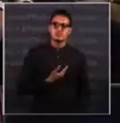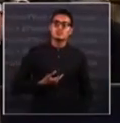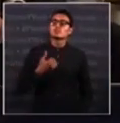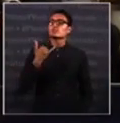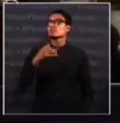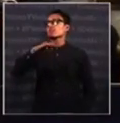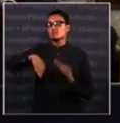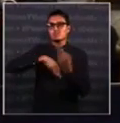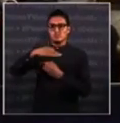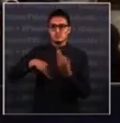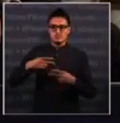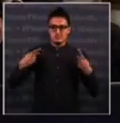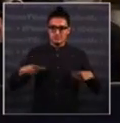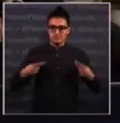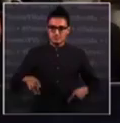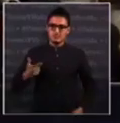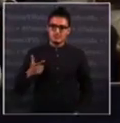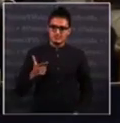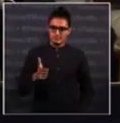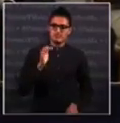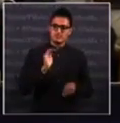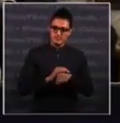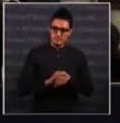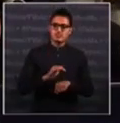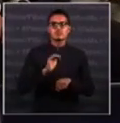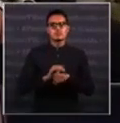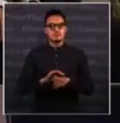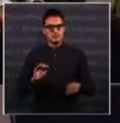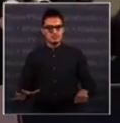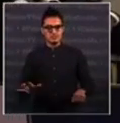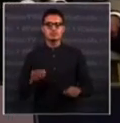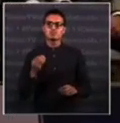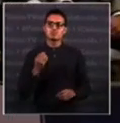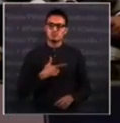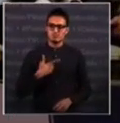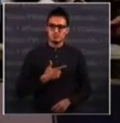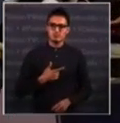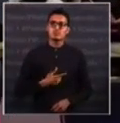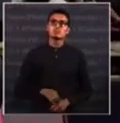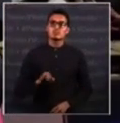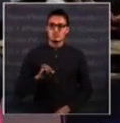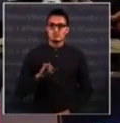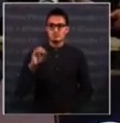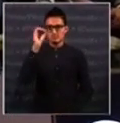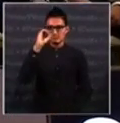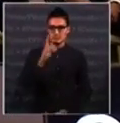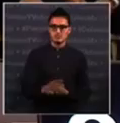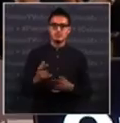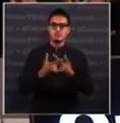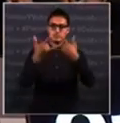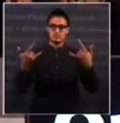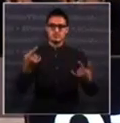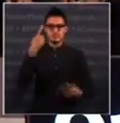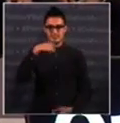los guanajuatenses, amigos y amigas. Por supuesto que es una oportunidad histórica para decirles cuál es